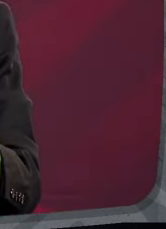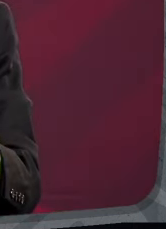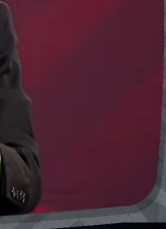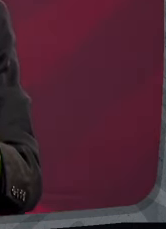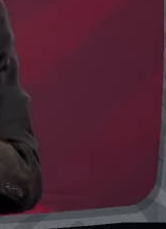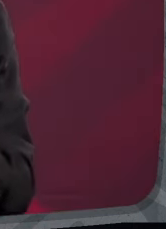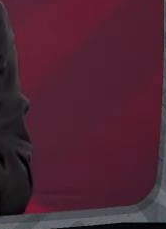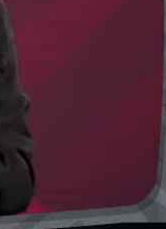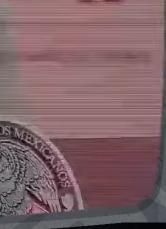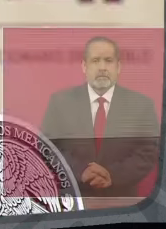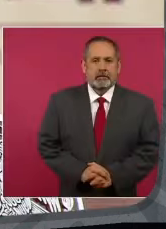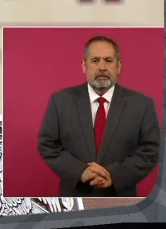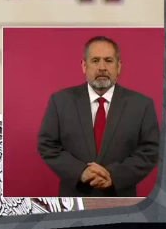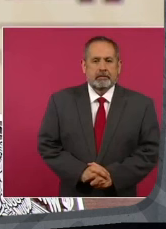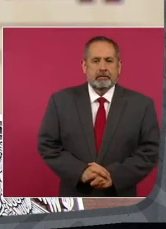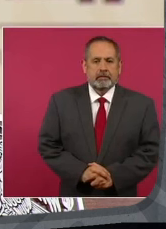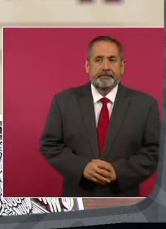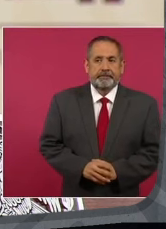Entonces,